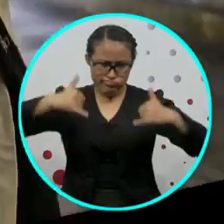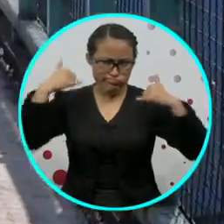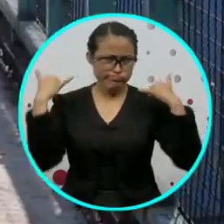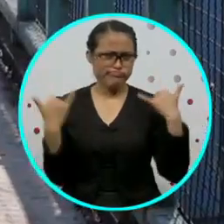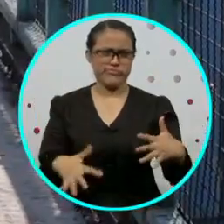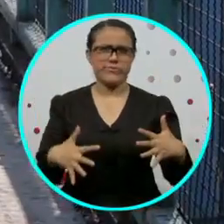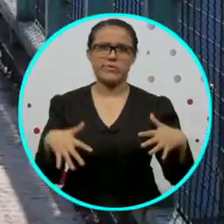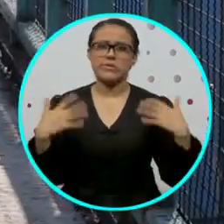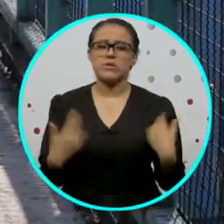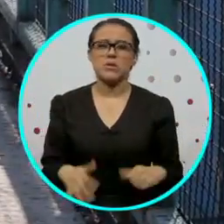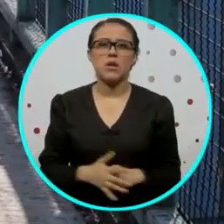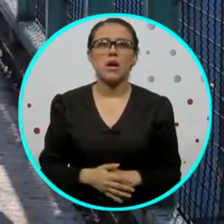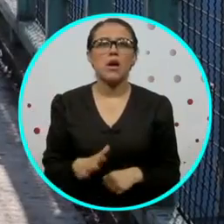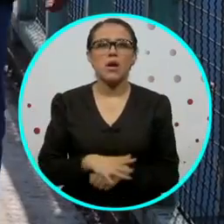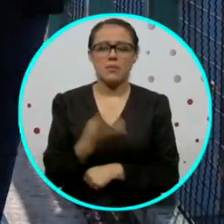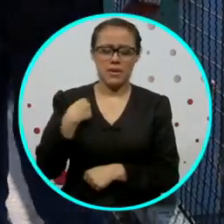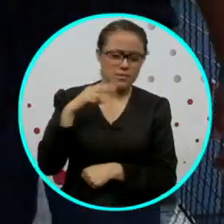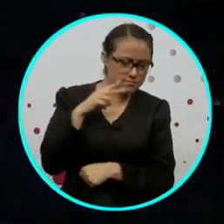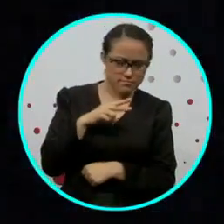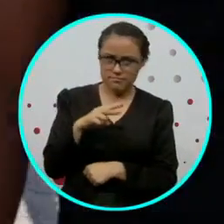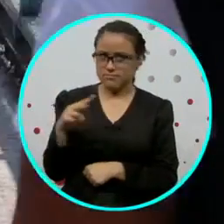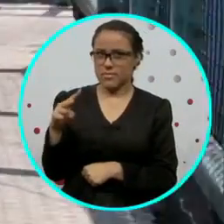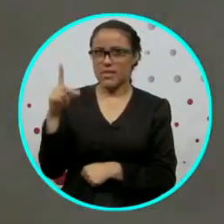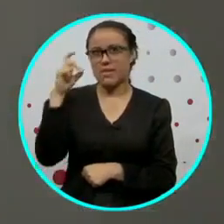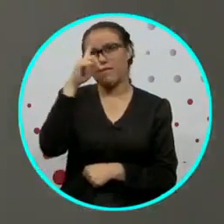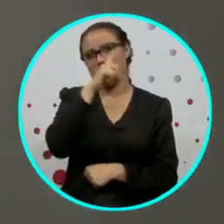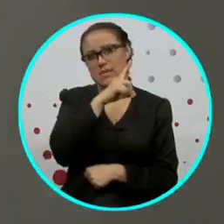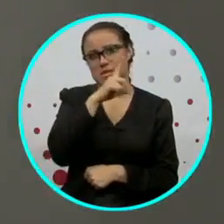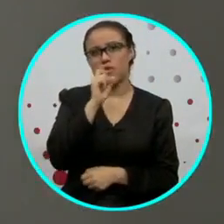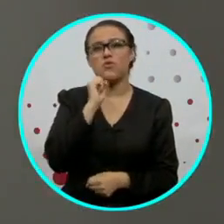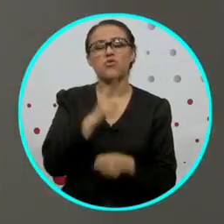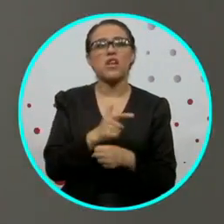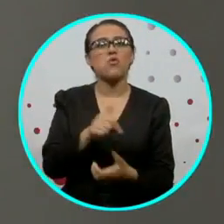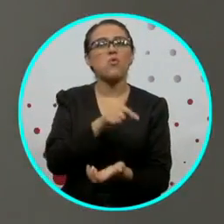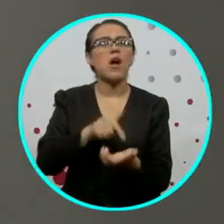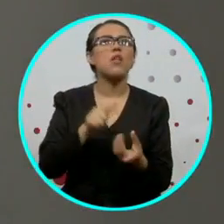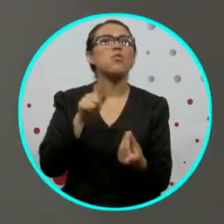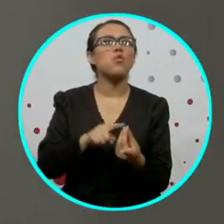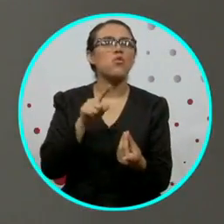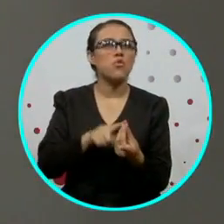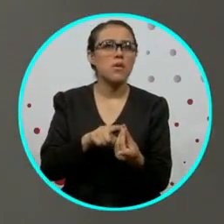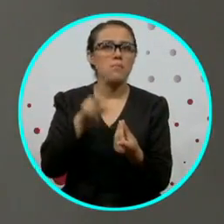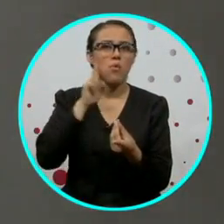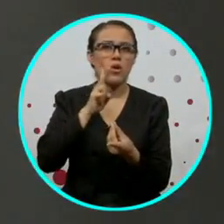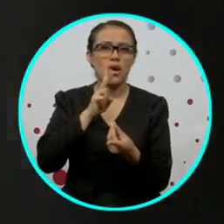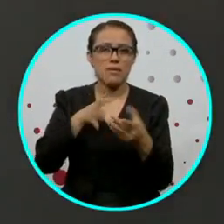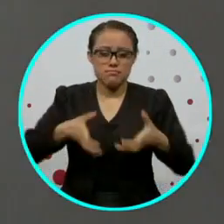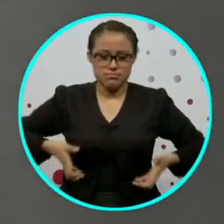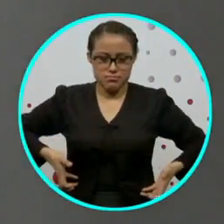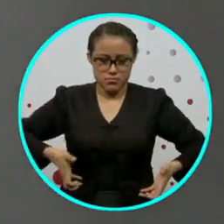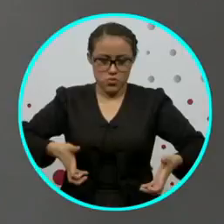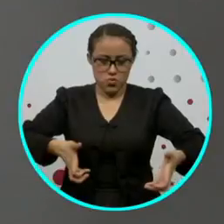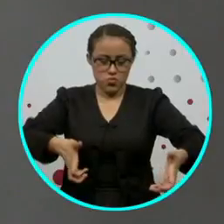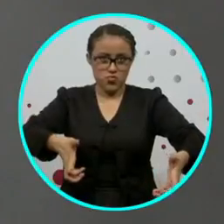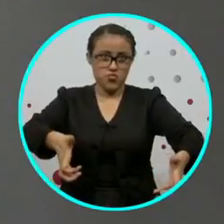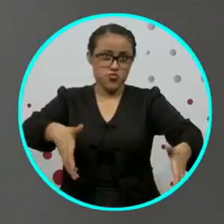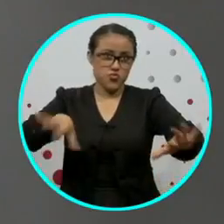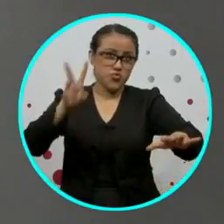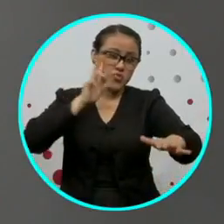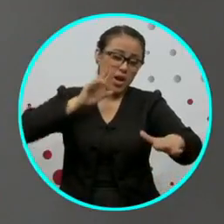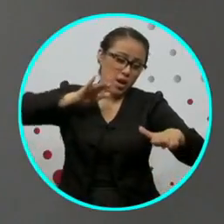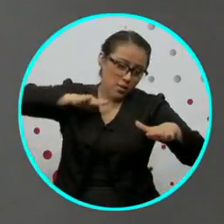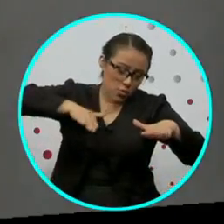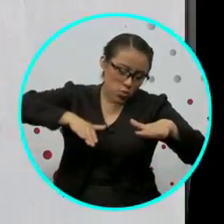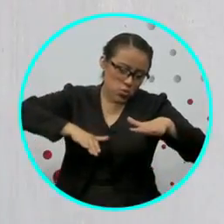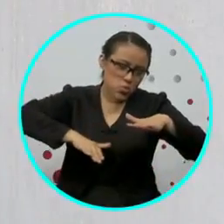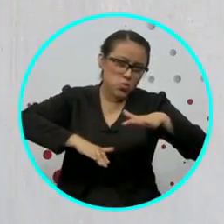pesadísimo. Al llegar al lugar me costó un poco de trabajo encontrar la afectación. El túnel es más largo de lo que parece. Atraviesa por